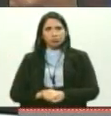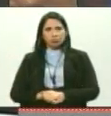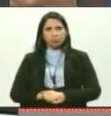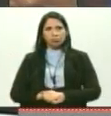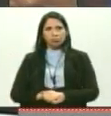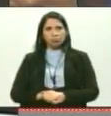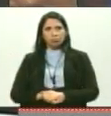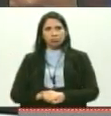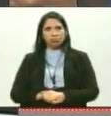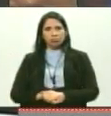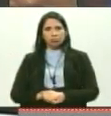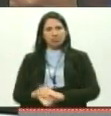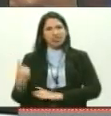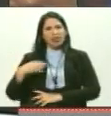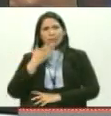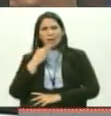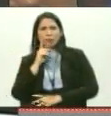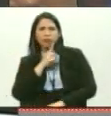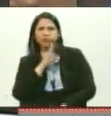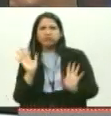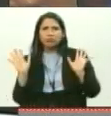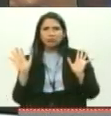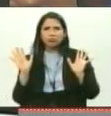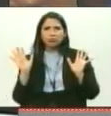y en cómo se llama eso este